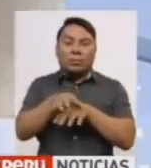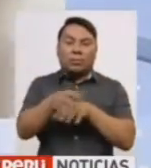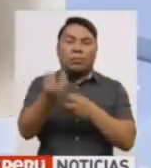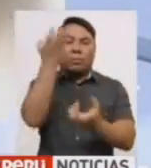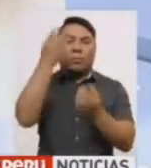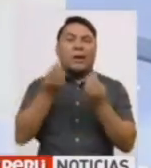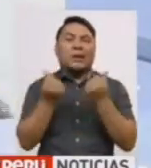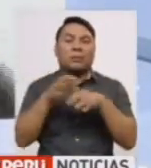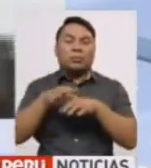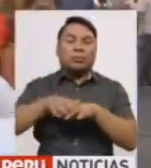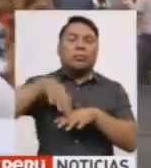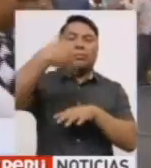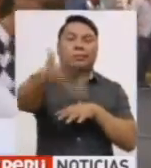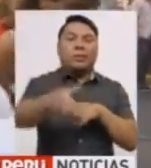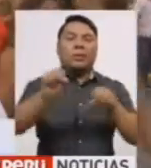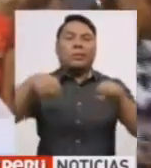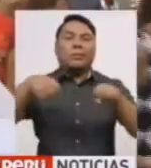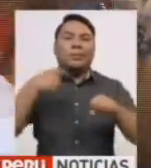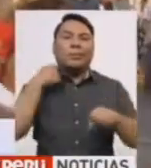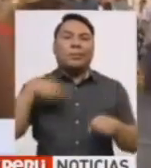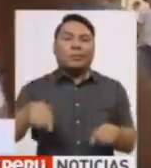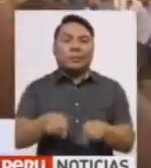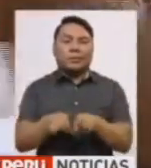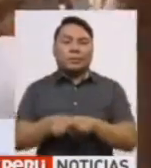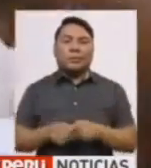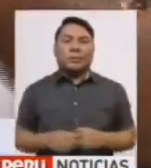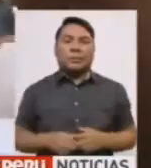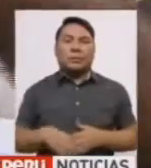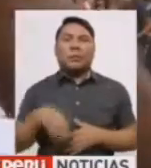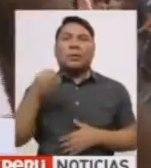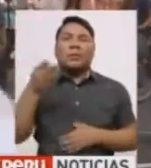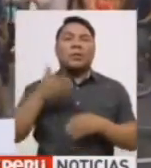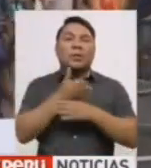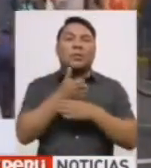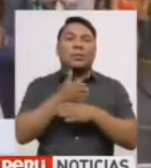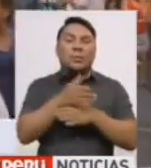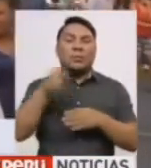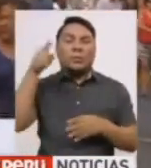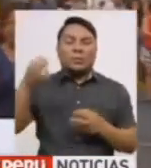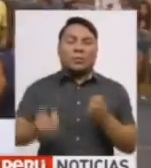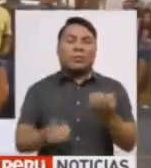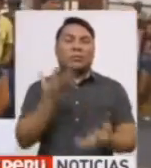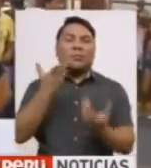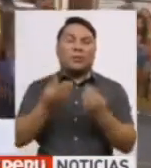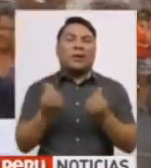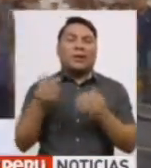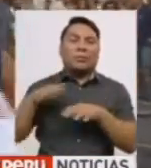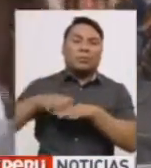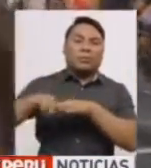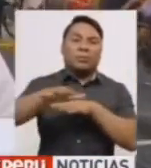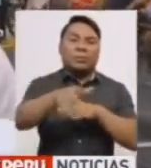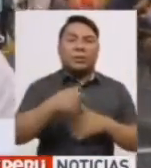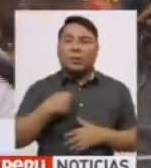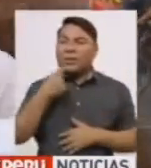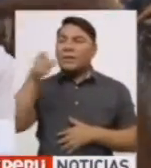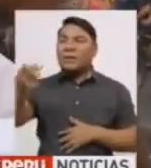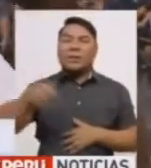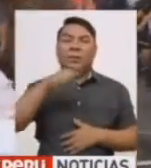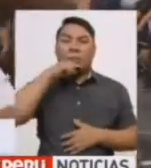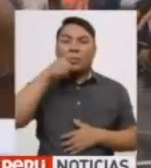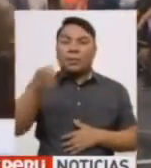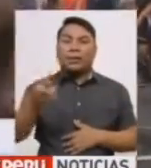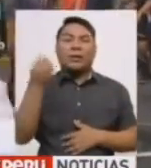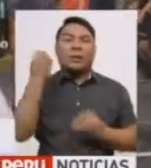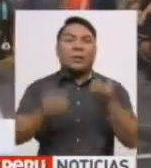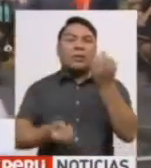carpintería. Y como siempre quema madera, llega hasta por acá el humo. Siempre, siempre quemaba, le decíamos a la señora que no queme mucho humo